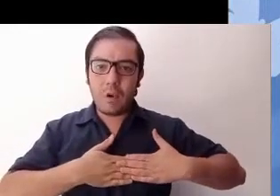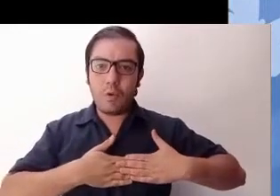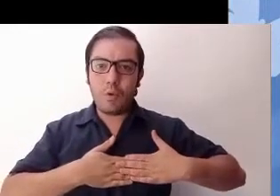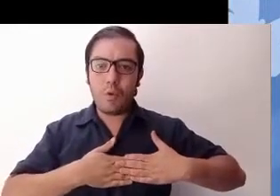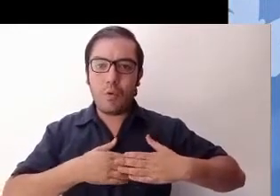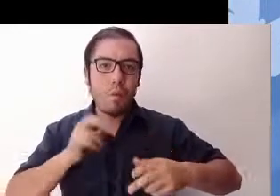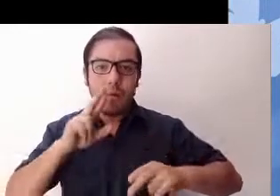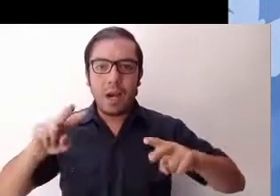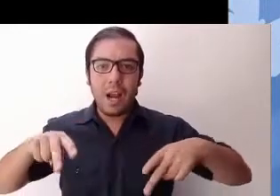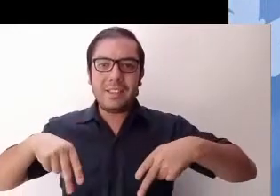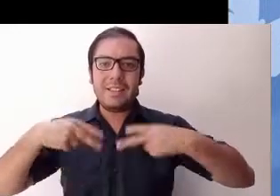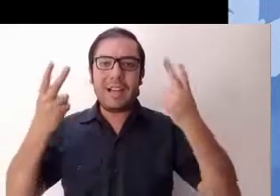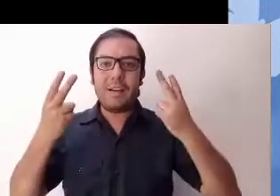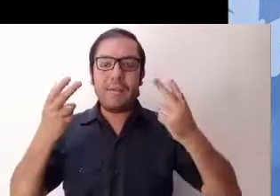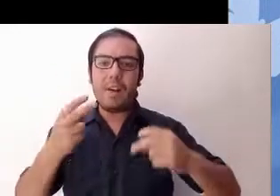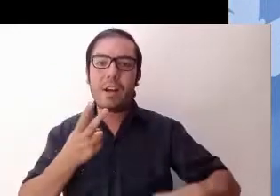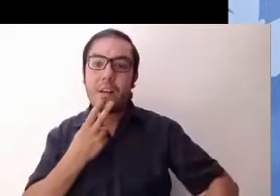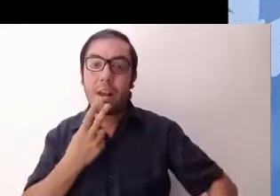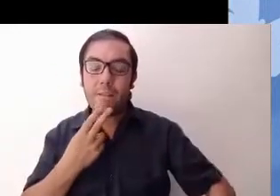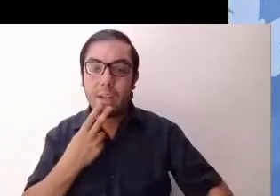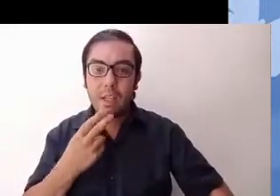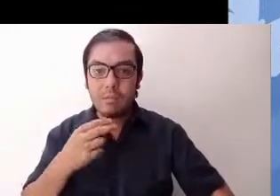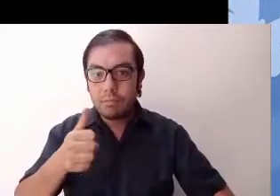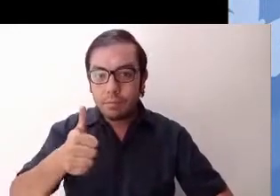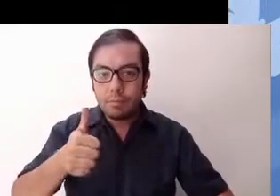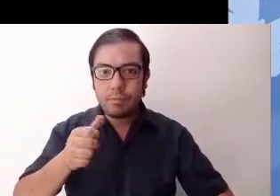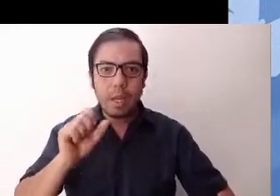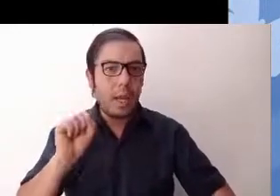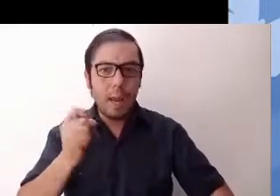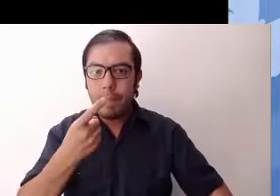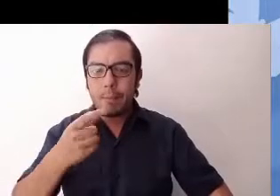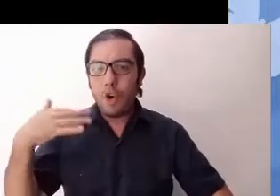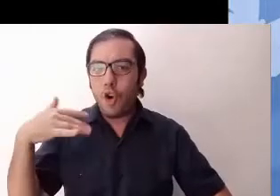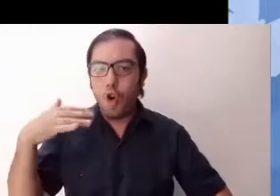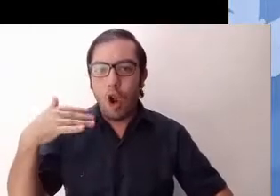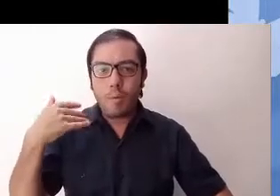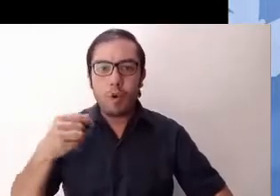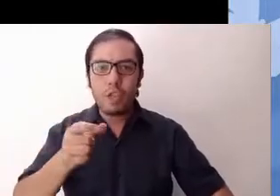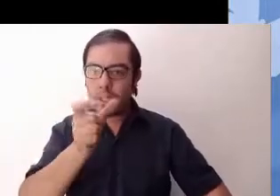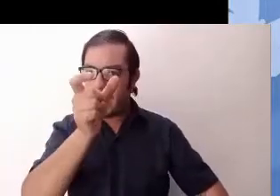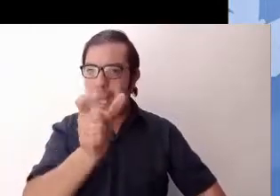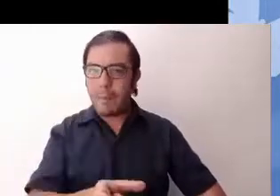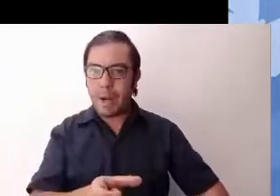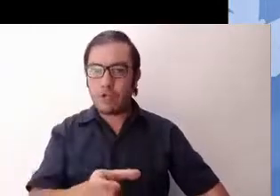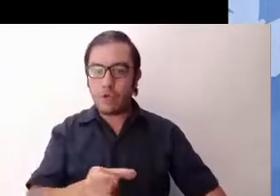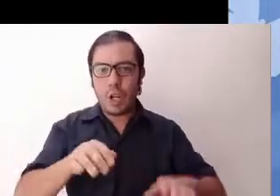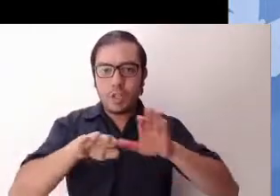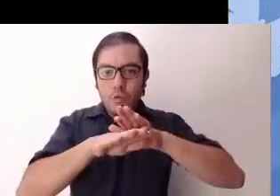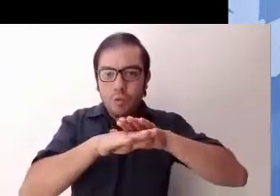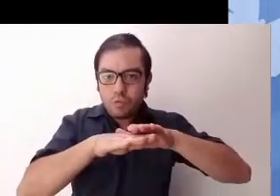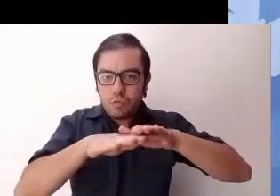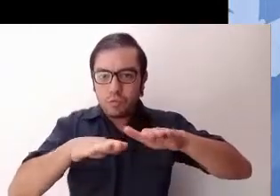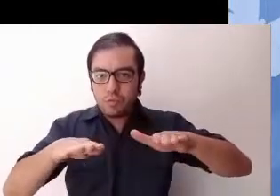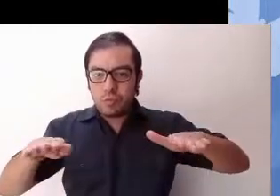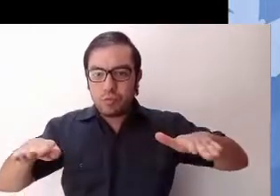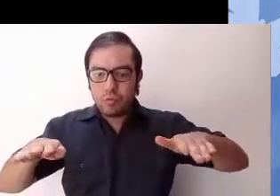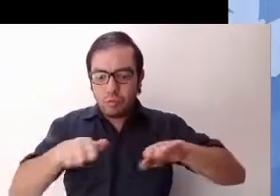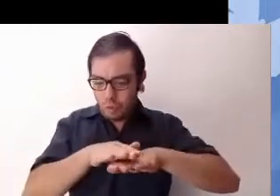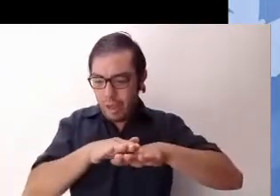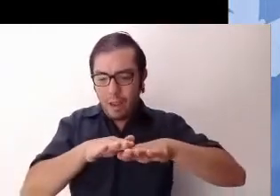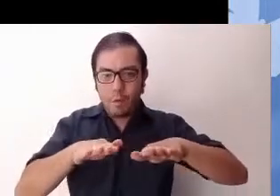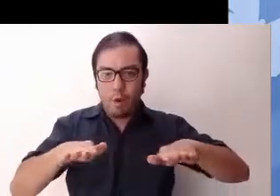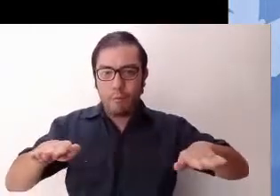superficie dura y firme, por lo tanto, lo ideal sería recostarla en el suelo. Una vez ahí, nos vamos a poner cerca